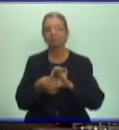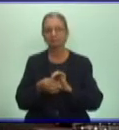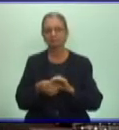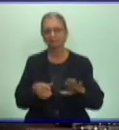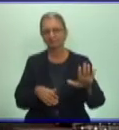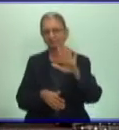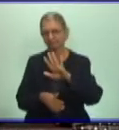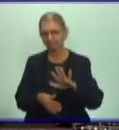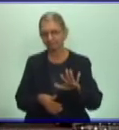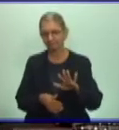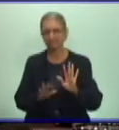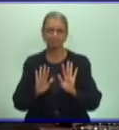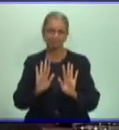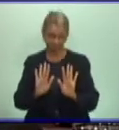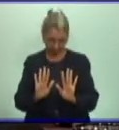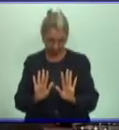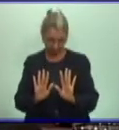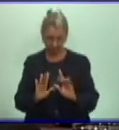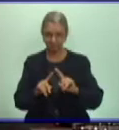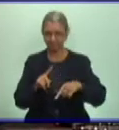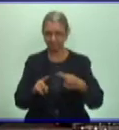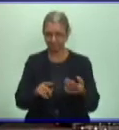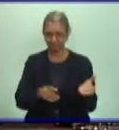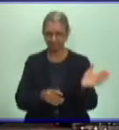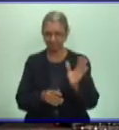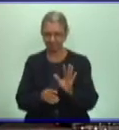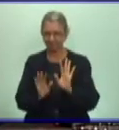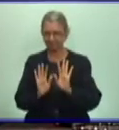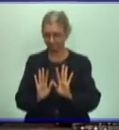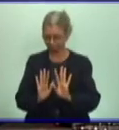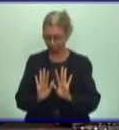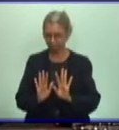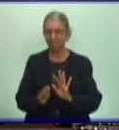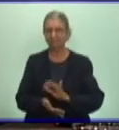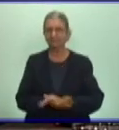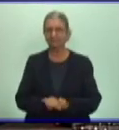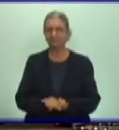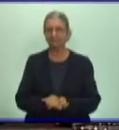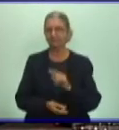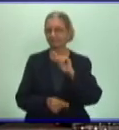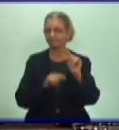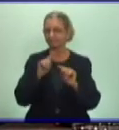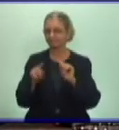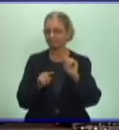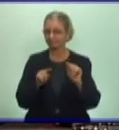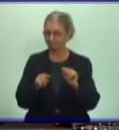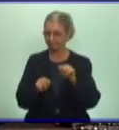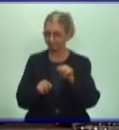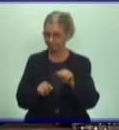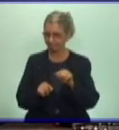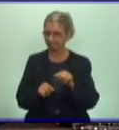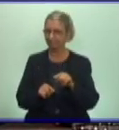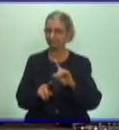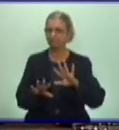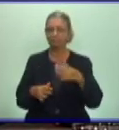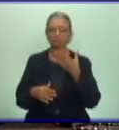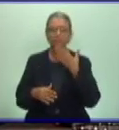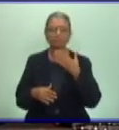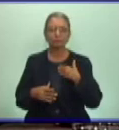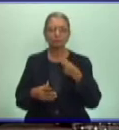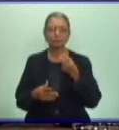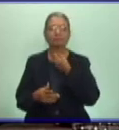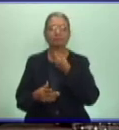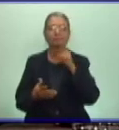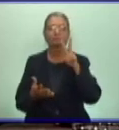un pequeño alto en la conversación. Geografía, atención, si hay alguna pregunta sobre esta asignatura, cómo va a funcionar la evaluación de